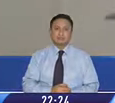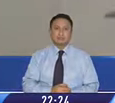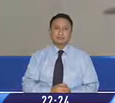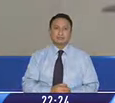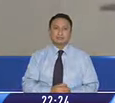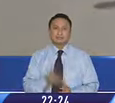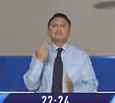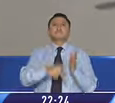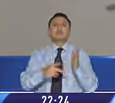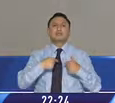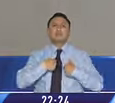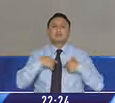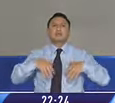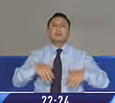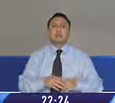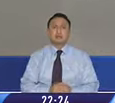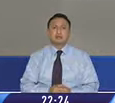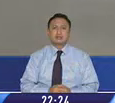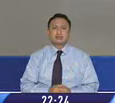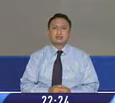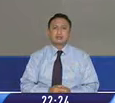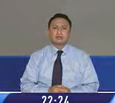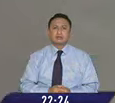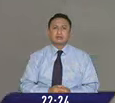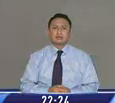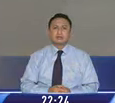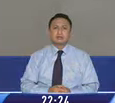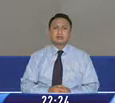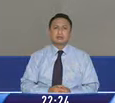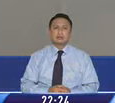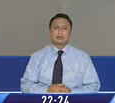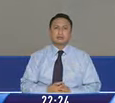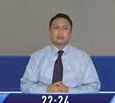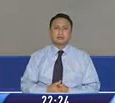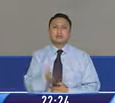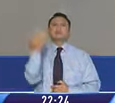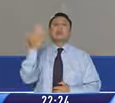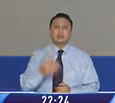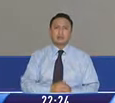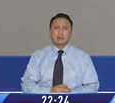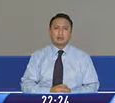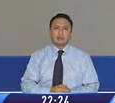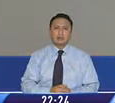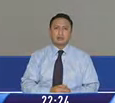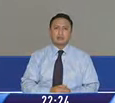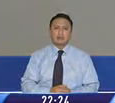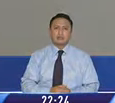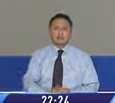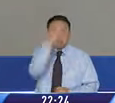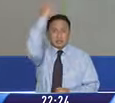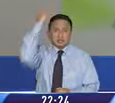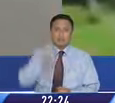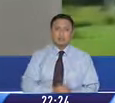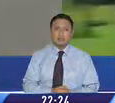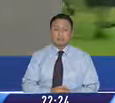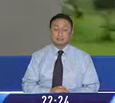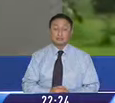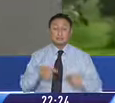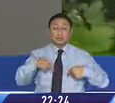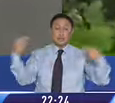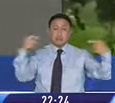hace nada a mi perrita y siempre pasamos aquí. Suéltele a ver si no le ataca. Claro, como ahorita usted le ataca, no va a atacar. ¡No le haga así! En el cruce